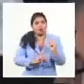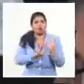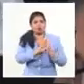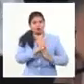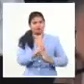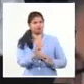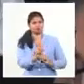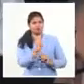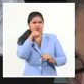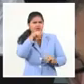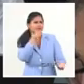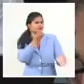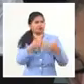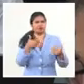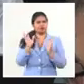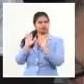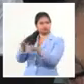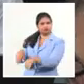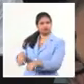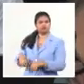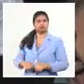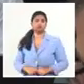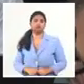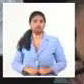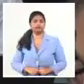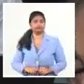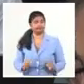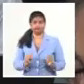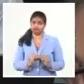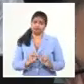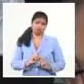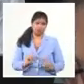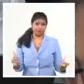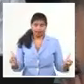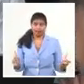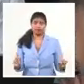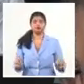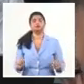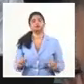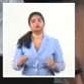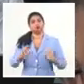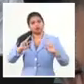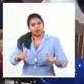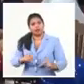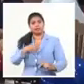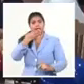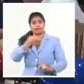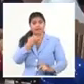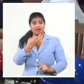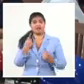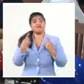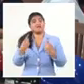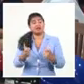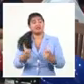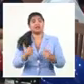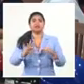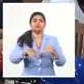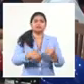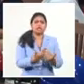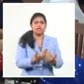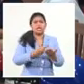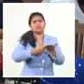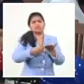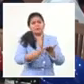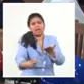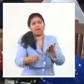daño. Pero yo quiero también patetizar que aunque quedan aún días, semanas y meses complejos, aquí